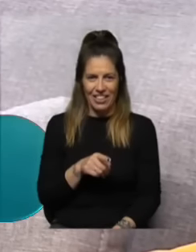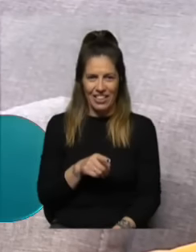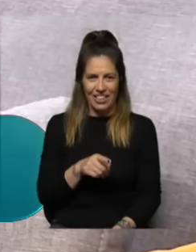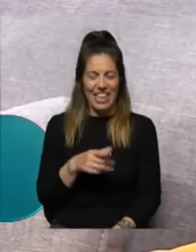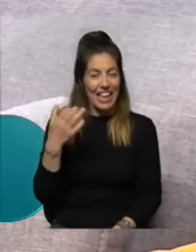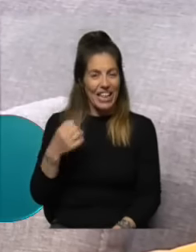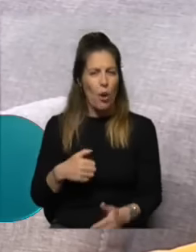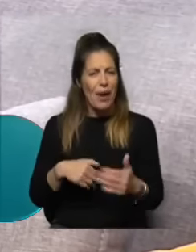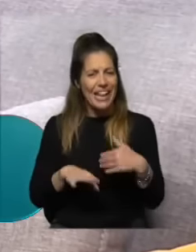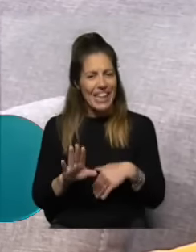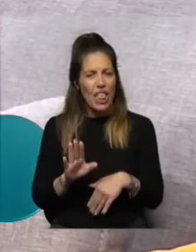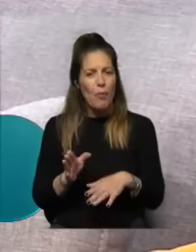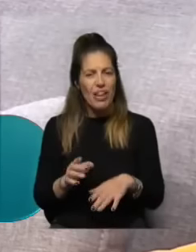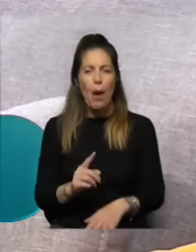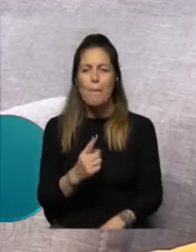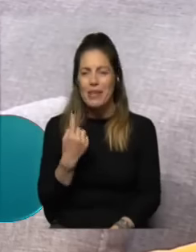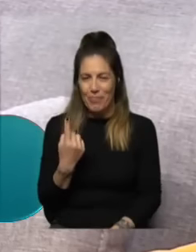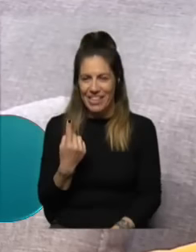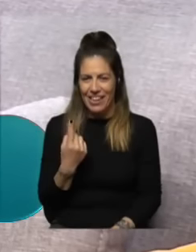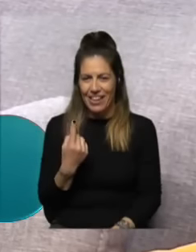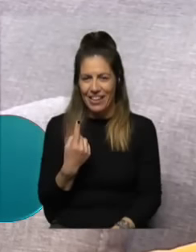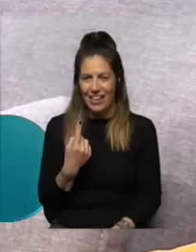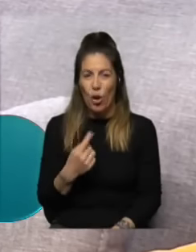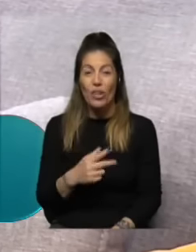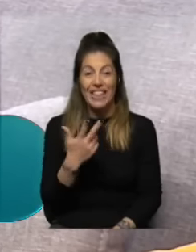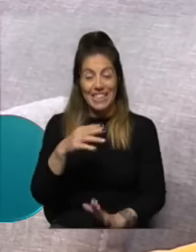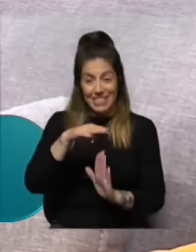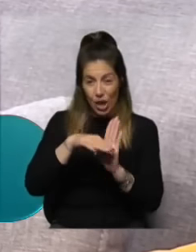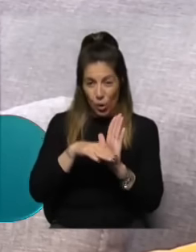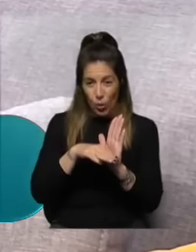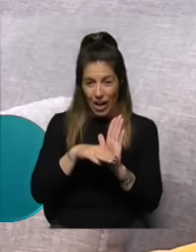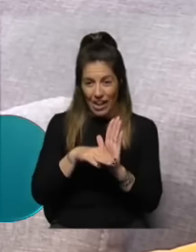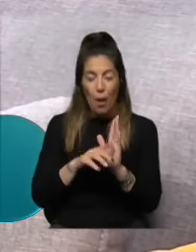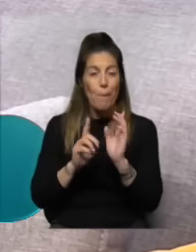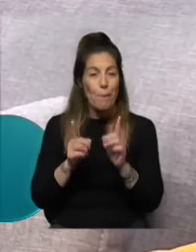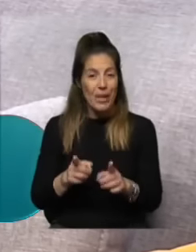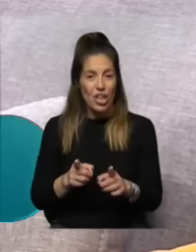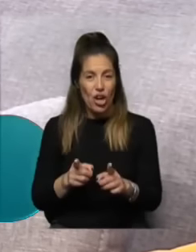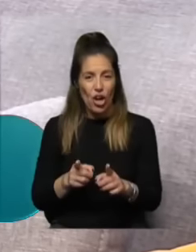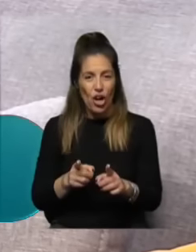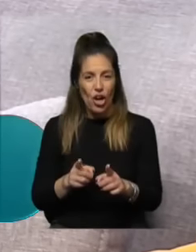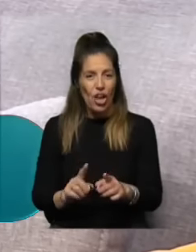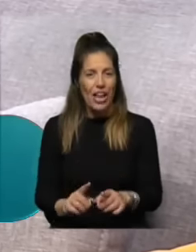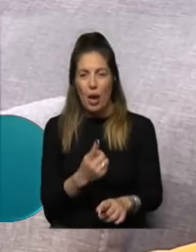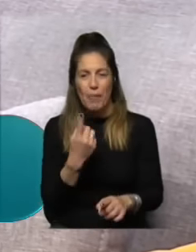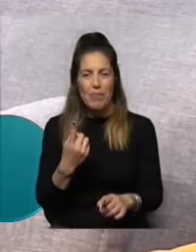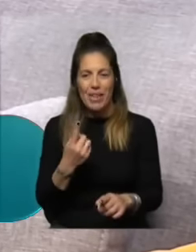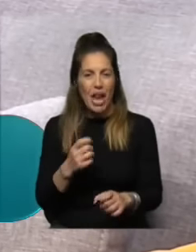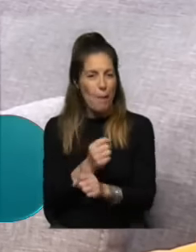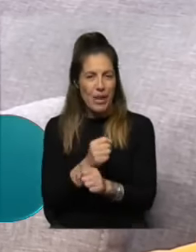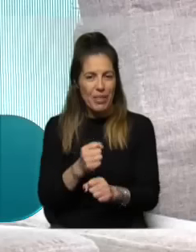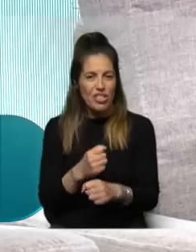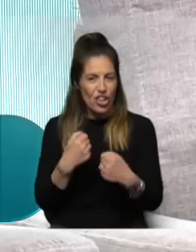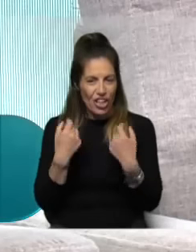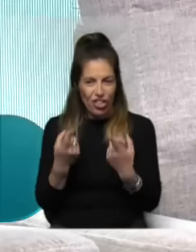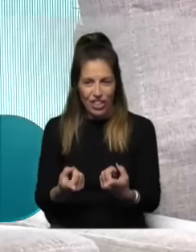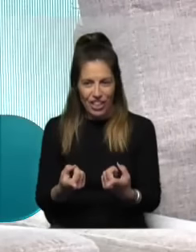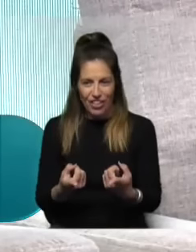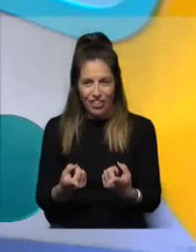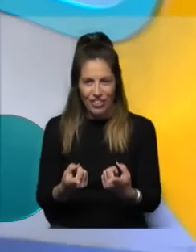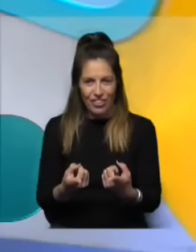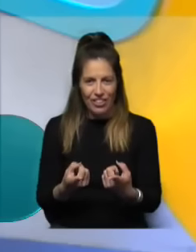Creo que más que nada porque fue la primera, fue un tercer lugar, pero aún así fue la primera premiación que recibimos. Sí,